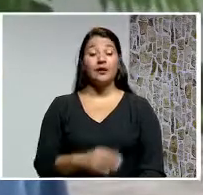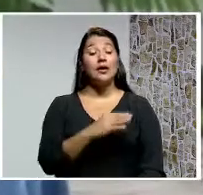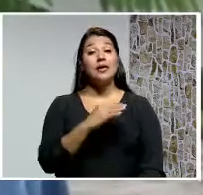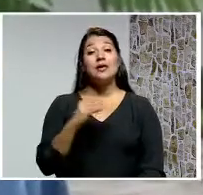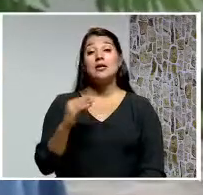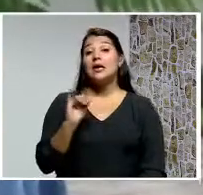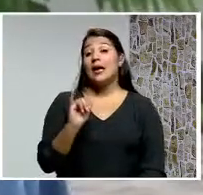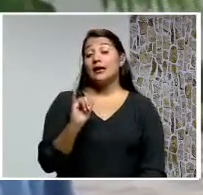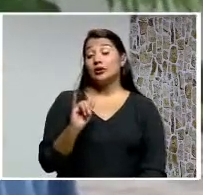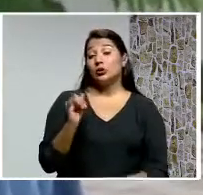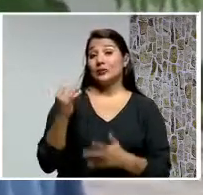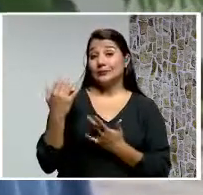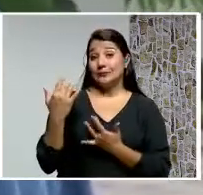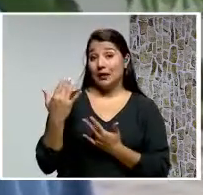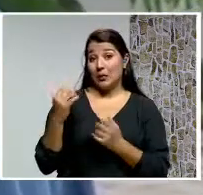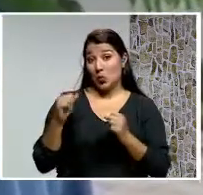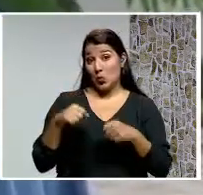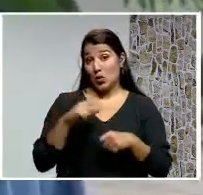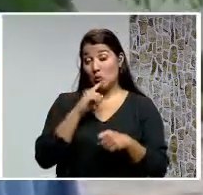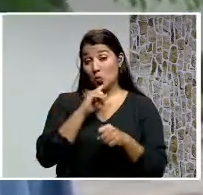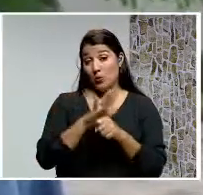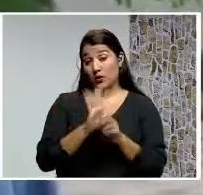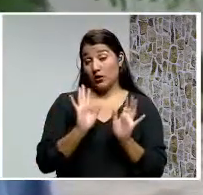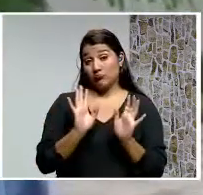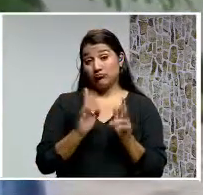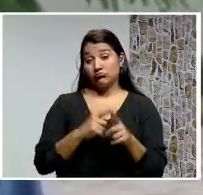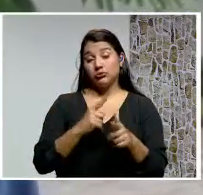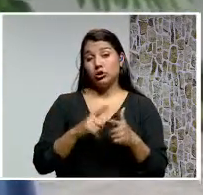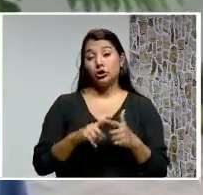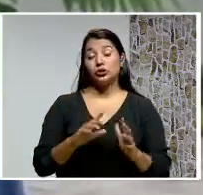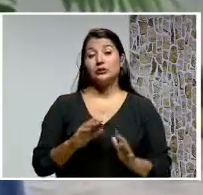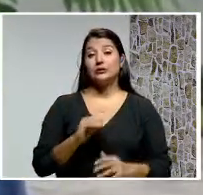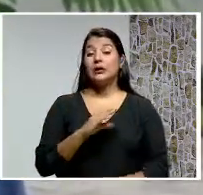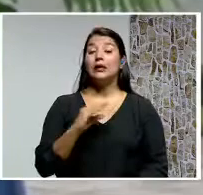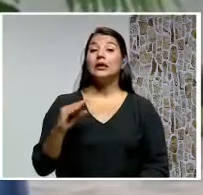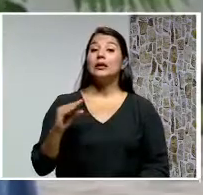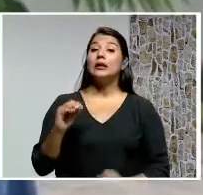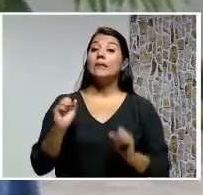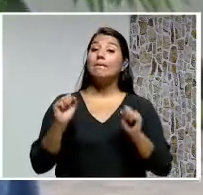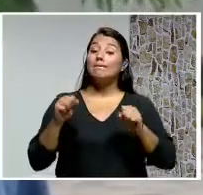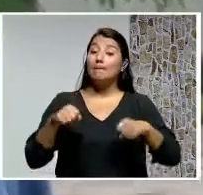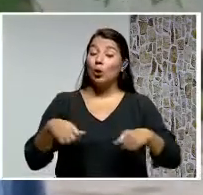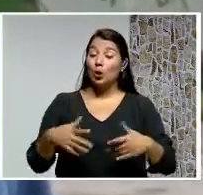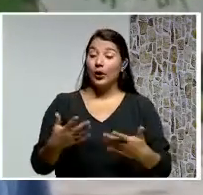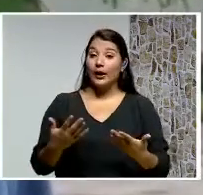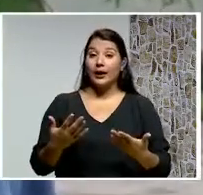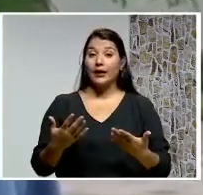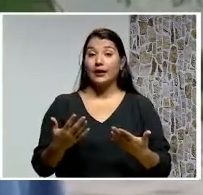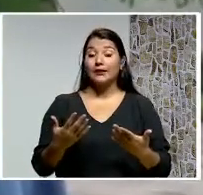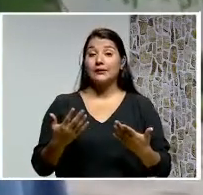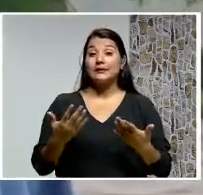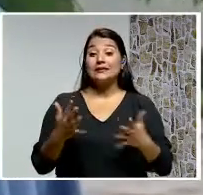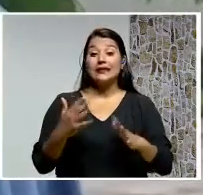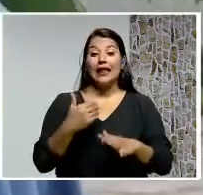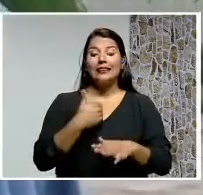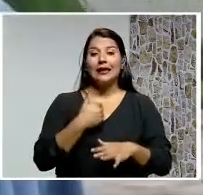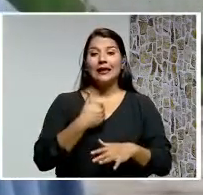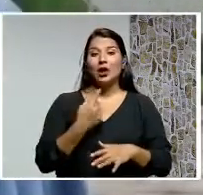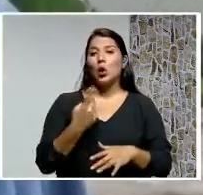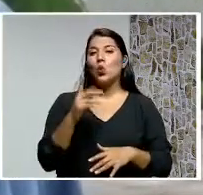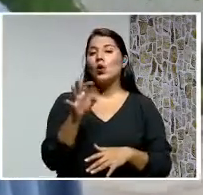eso esperamos que se cumpla entonces y poder a partir de ese momento tener una forma